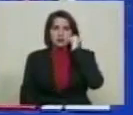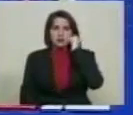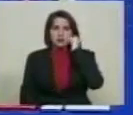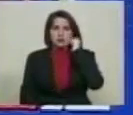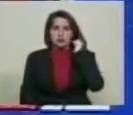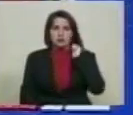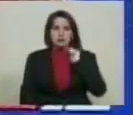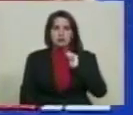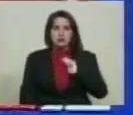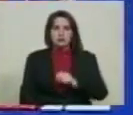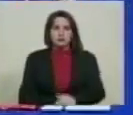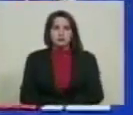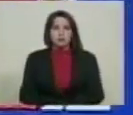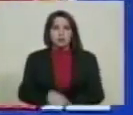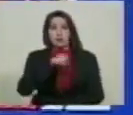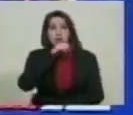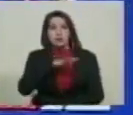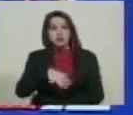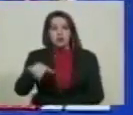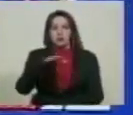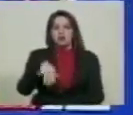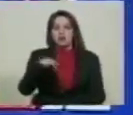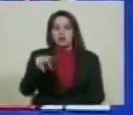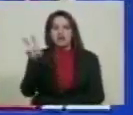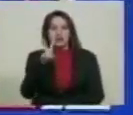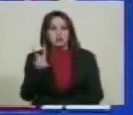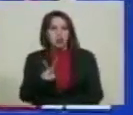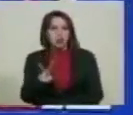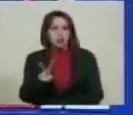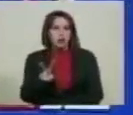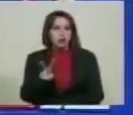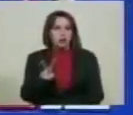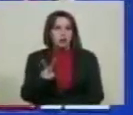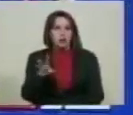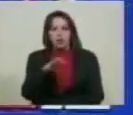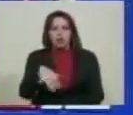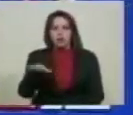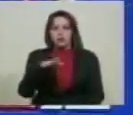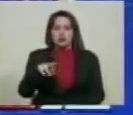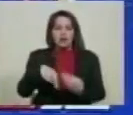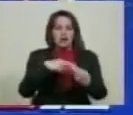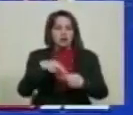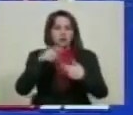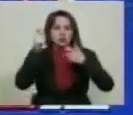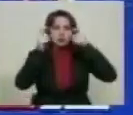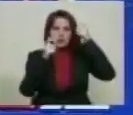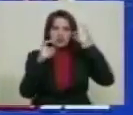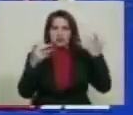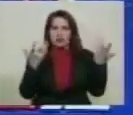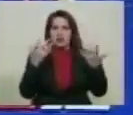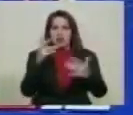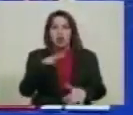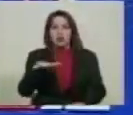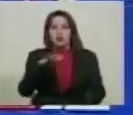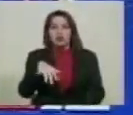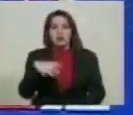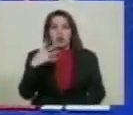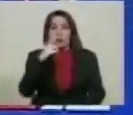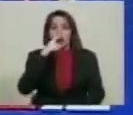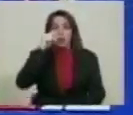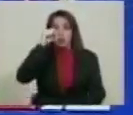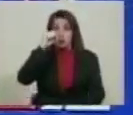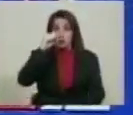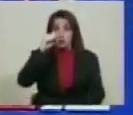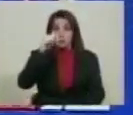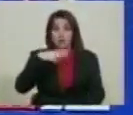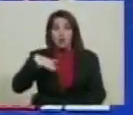Ahí está la prueba de la historia. ¿Dónde está Venezuela? ¿Dónde está la revolución de Chávez? ¿Dónde está Maduro? ¿Y dónde